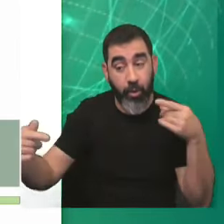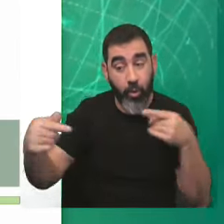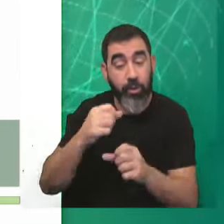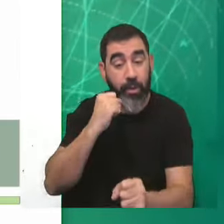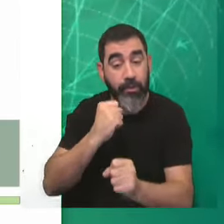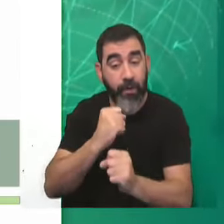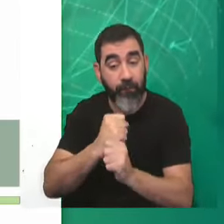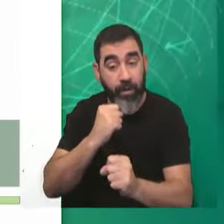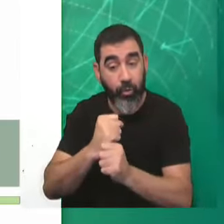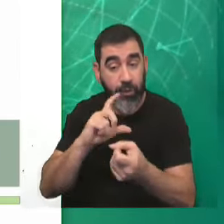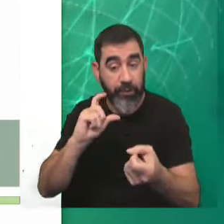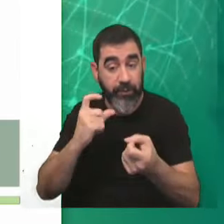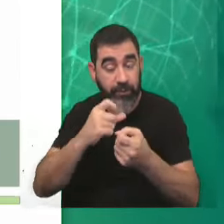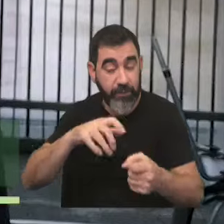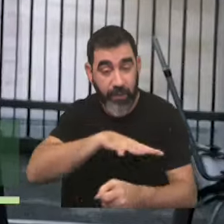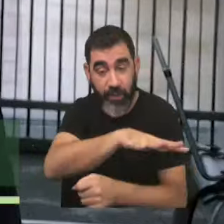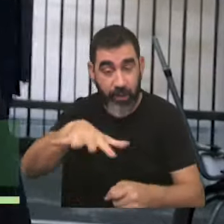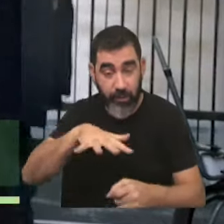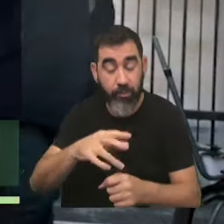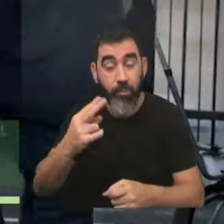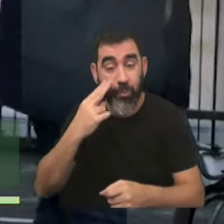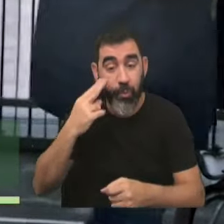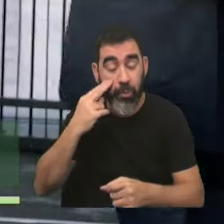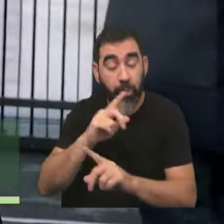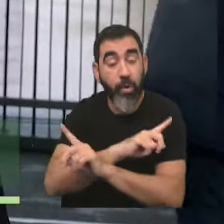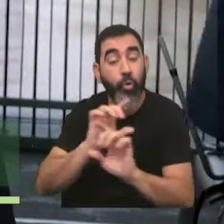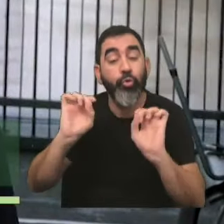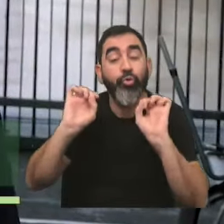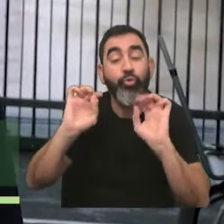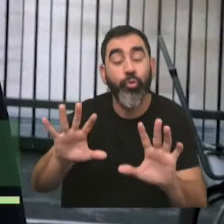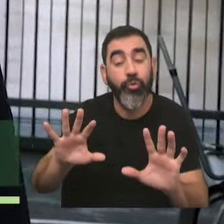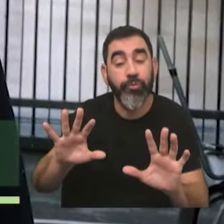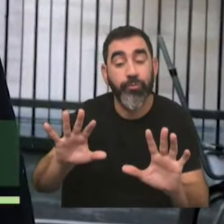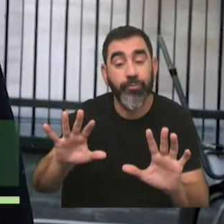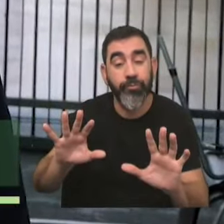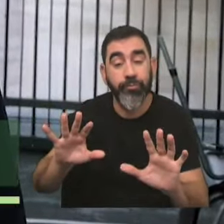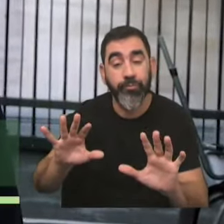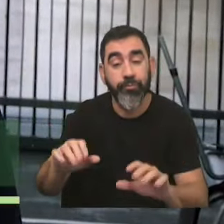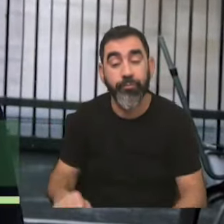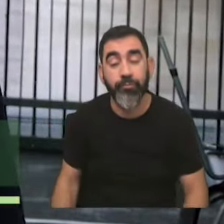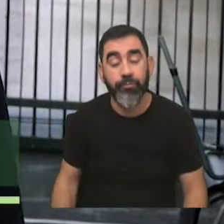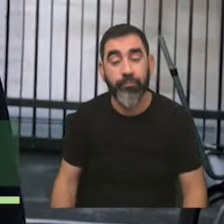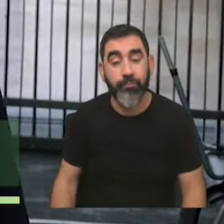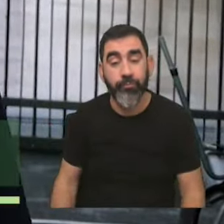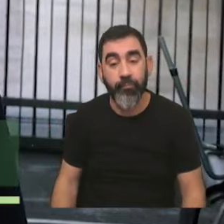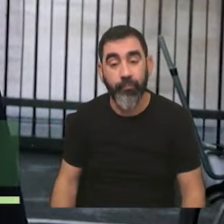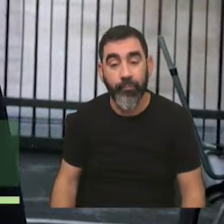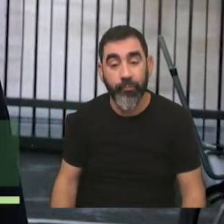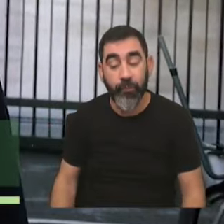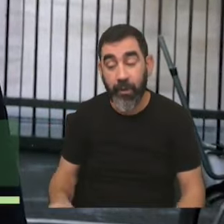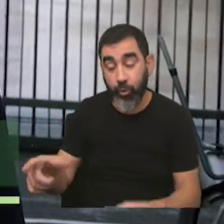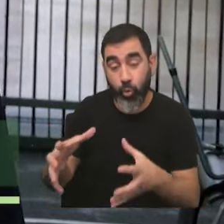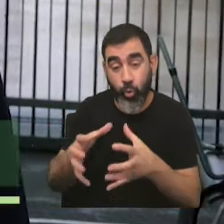trabajadores y el movimiento social uruguayo Hay un problema que no solo le pasa digamos a a a estos